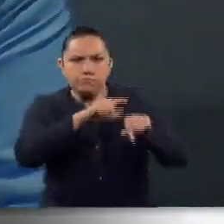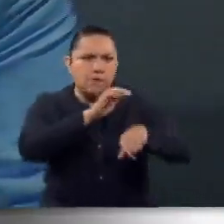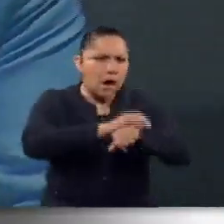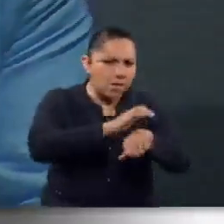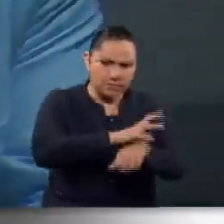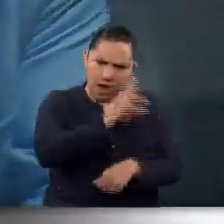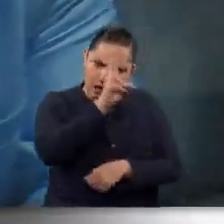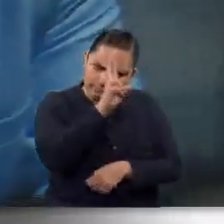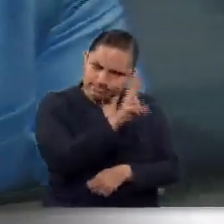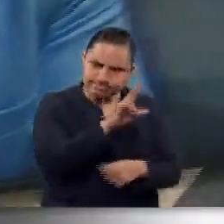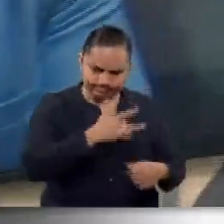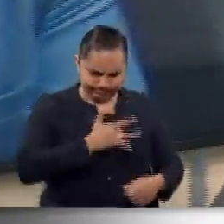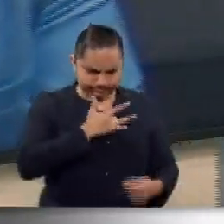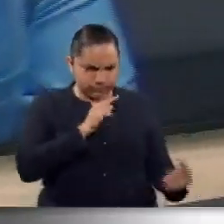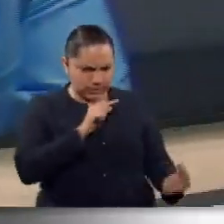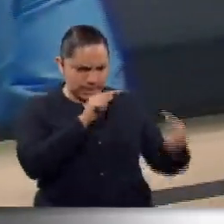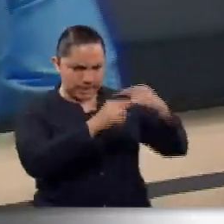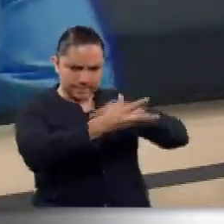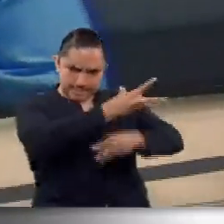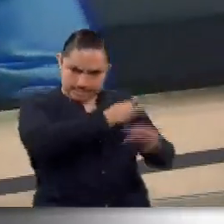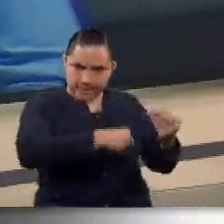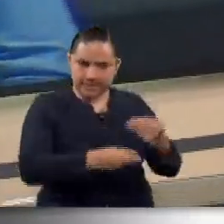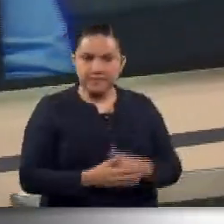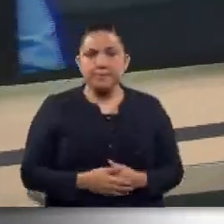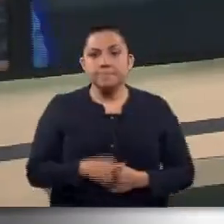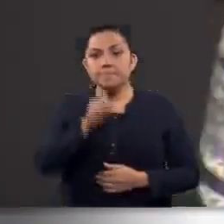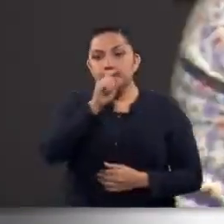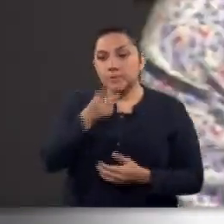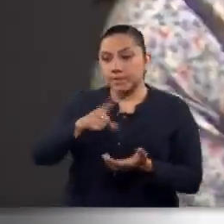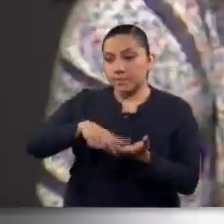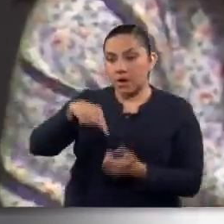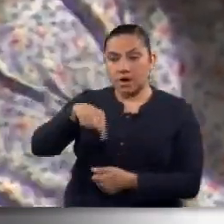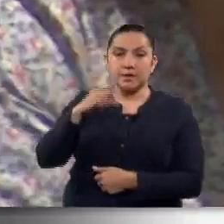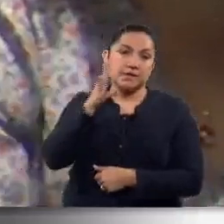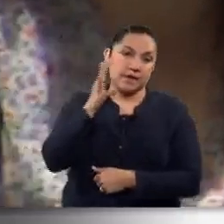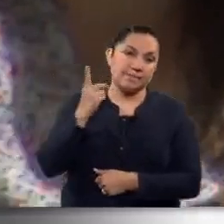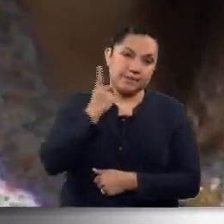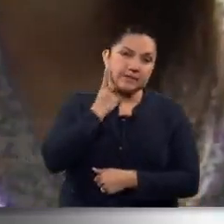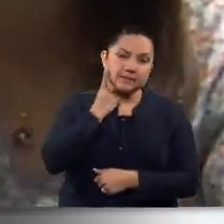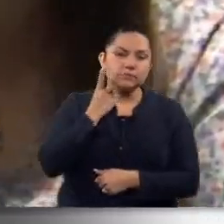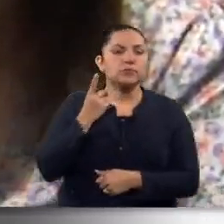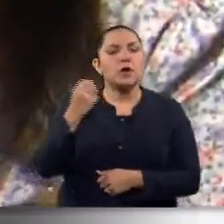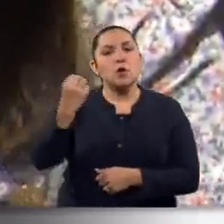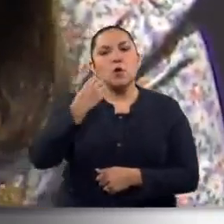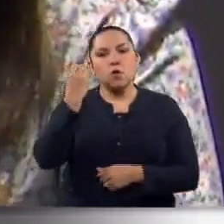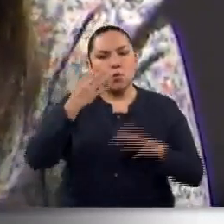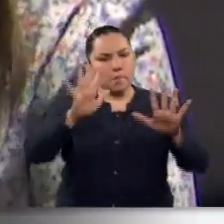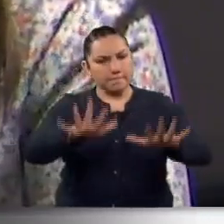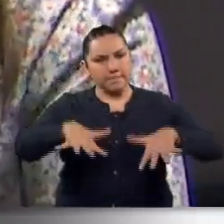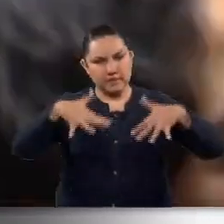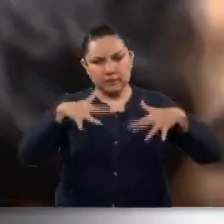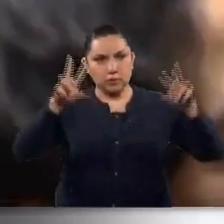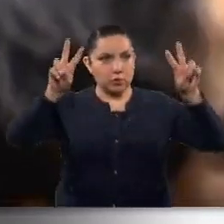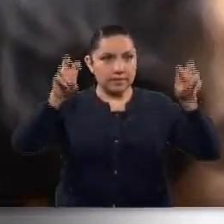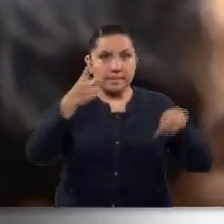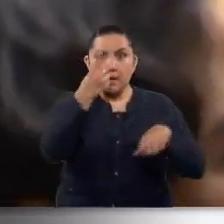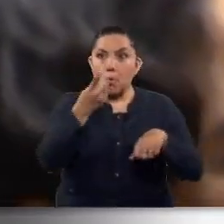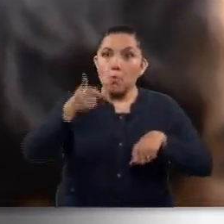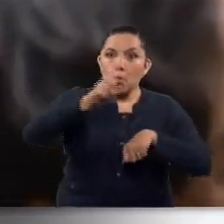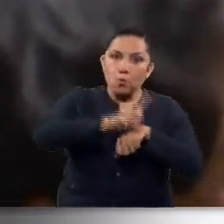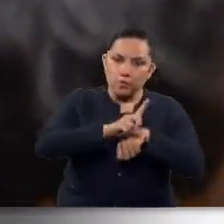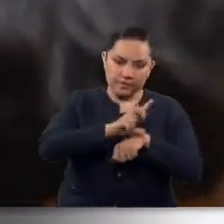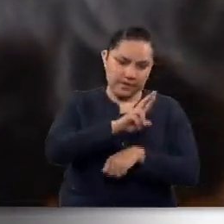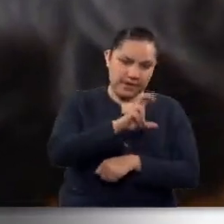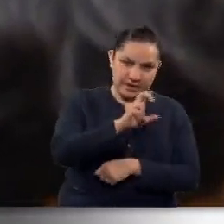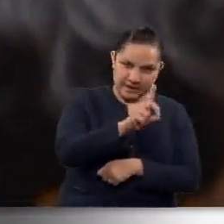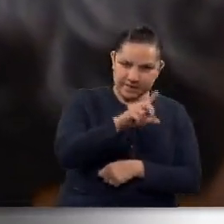Por otro lado, en el Palacio Legislativo de San Lázaro se realizó el conversatorio Un Día Red, en el que los asistentes hablaron de las agendas de las y